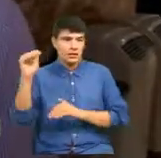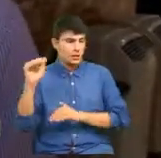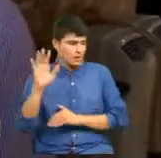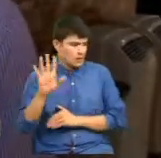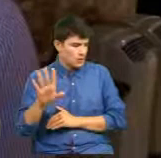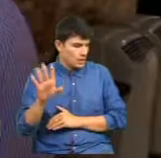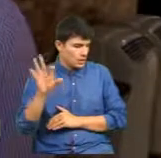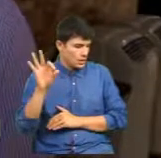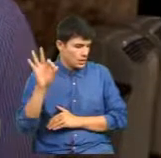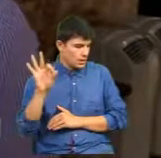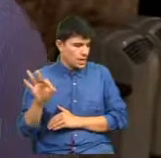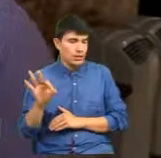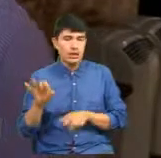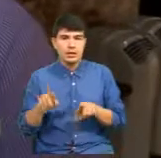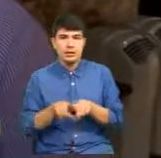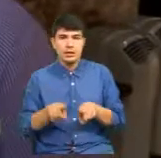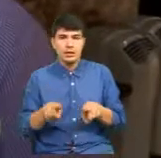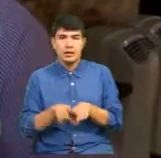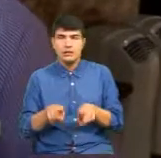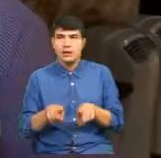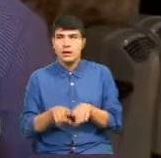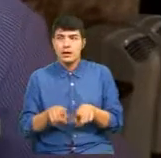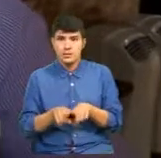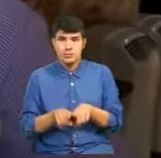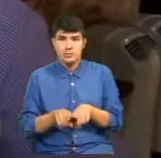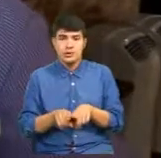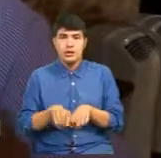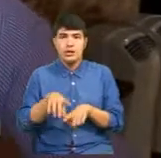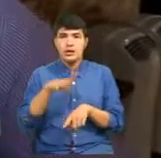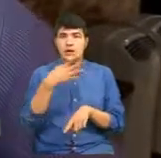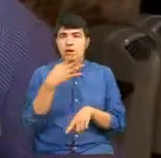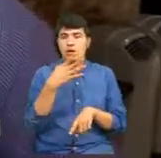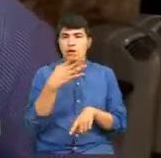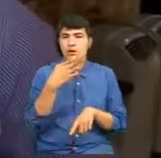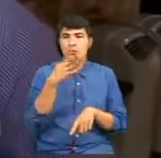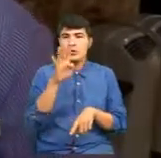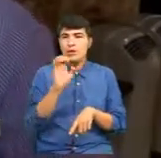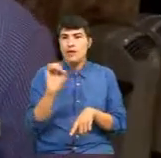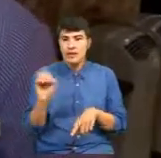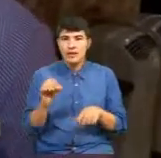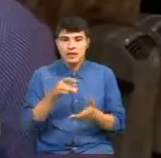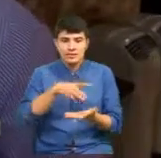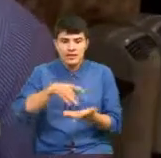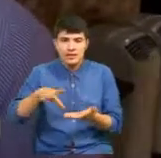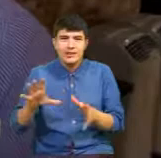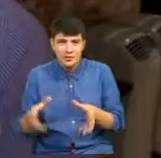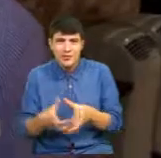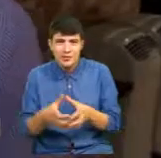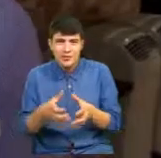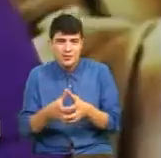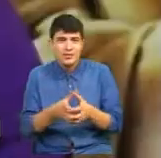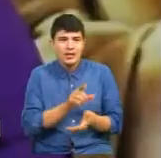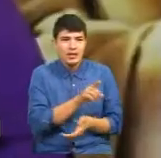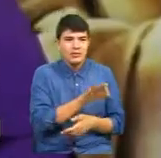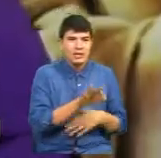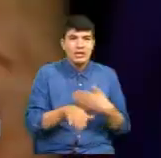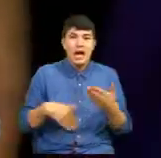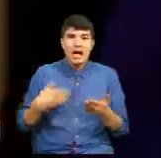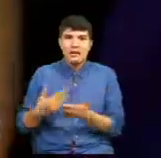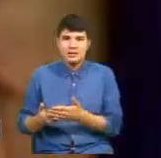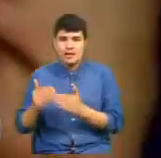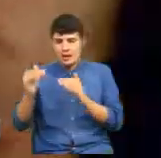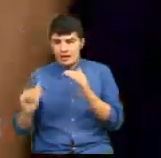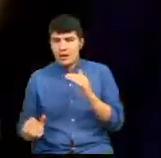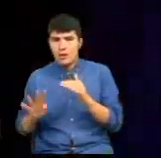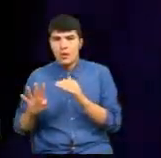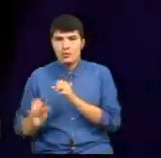43 hermanas nazarenas, 90 semilleros que van desde la edad de los 13 en descenso hasta los 4 años. Durante todo el año,